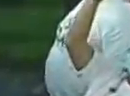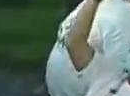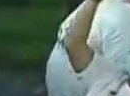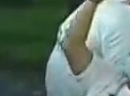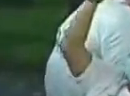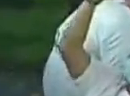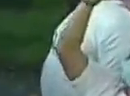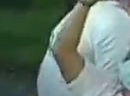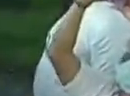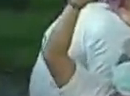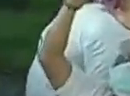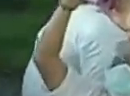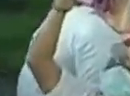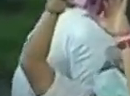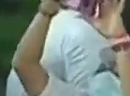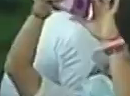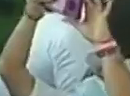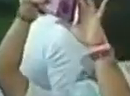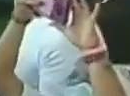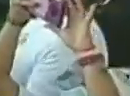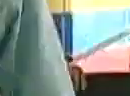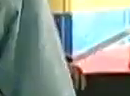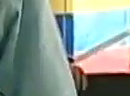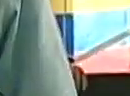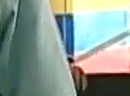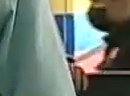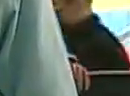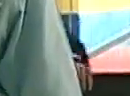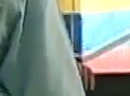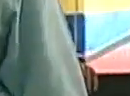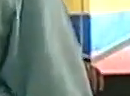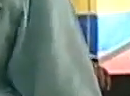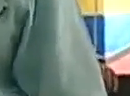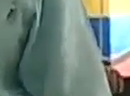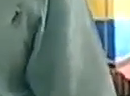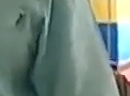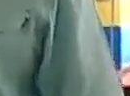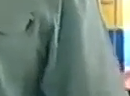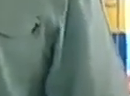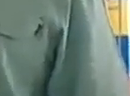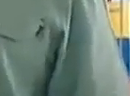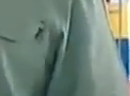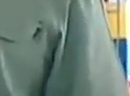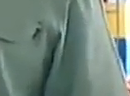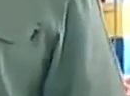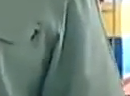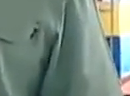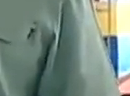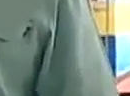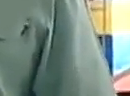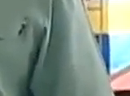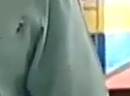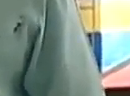CLAP. Somos conciencia, una bulla, mi gente.